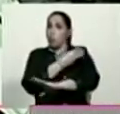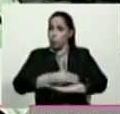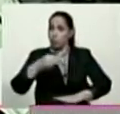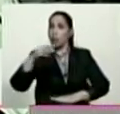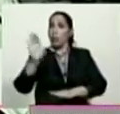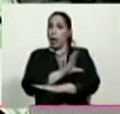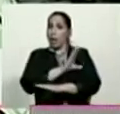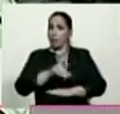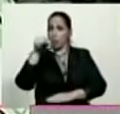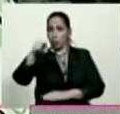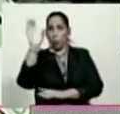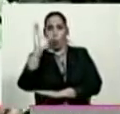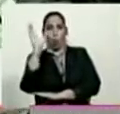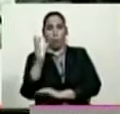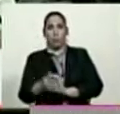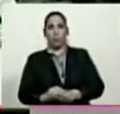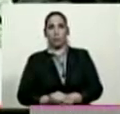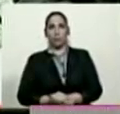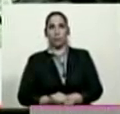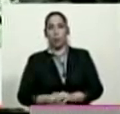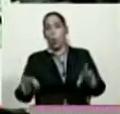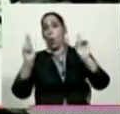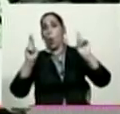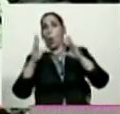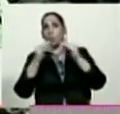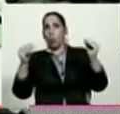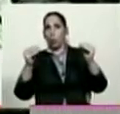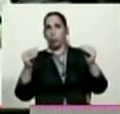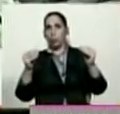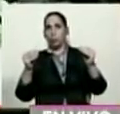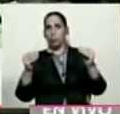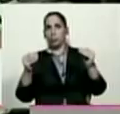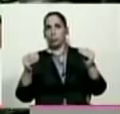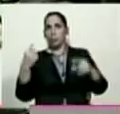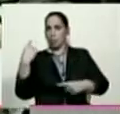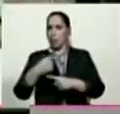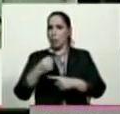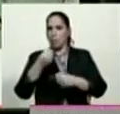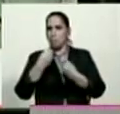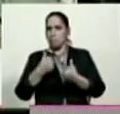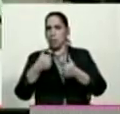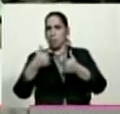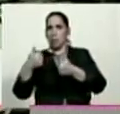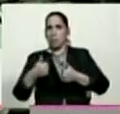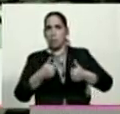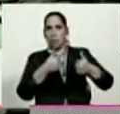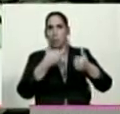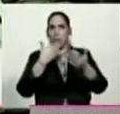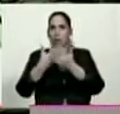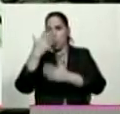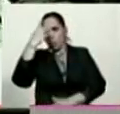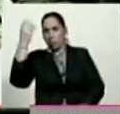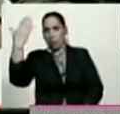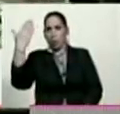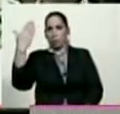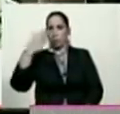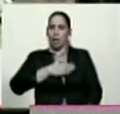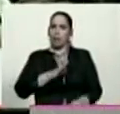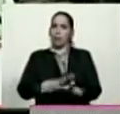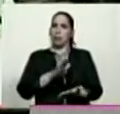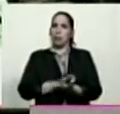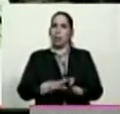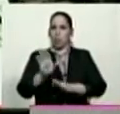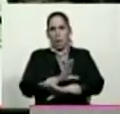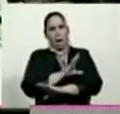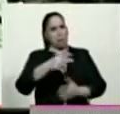Colombia. Ojalá todo salga como debe salir, bien, con el favor de Dios, tranquilo, canten